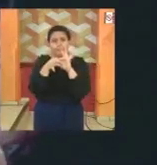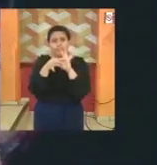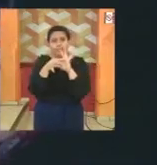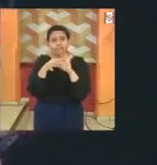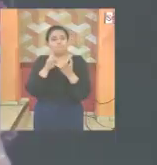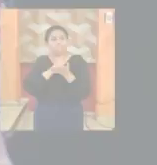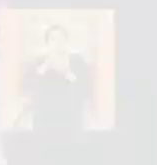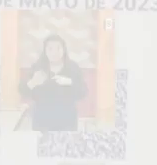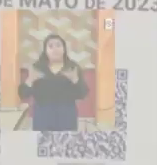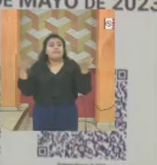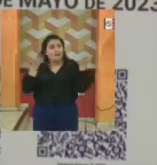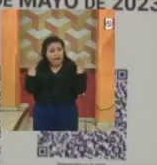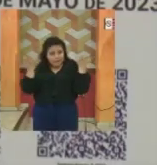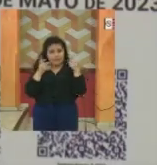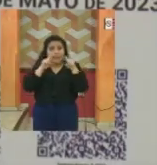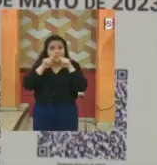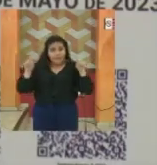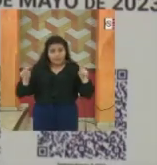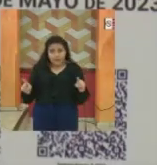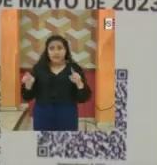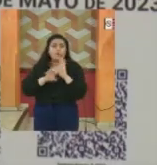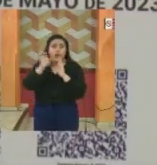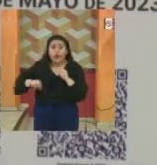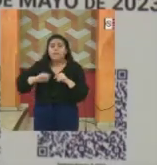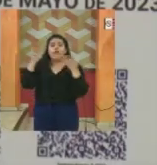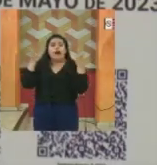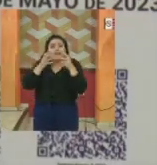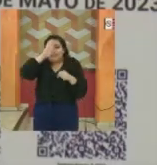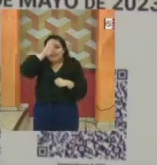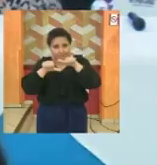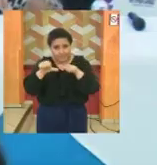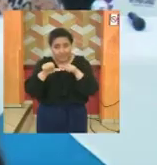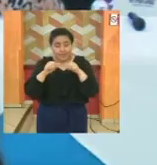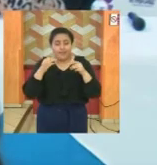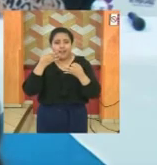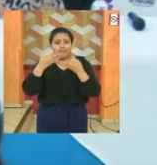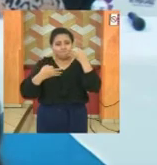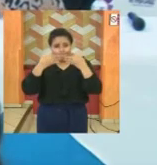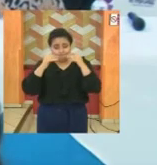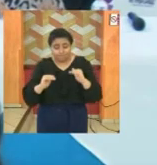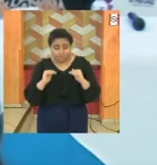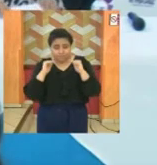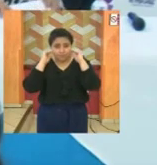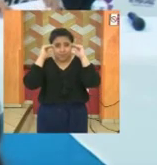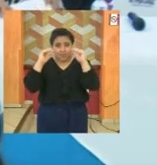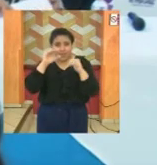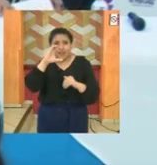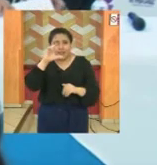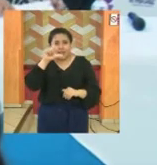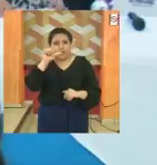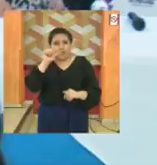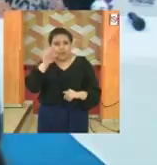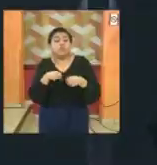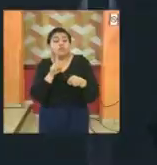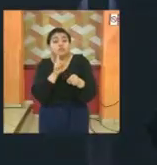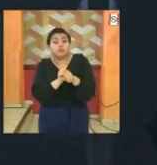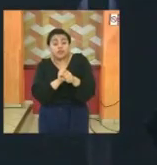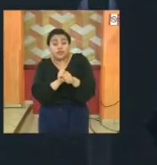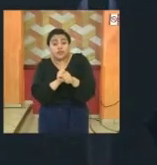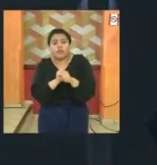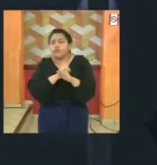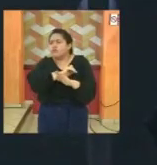con discapacidad. Este foro significa una oportunidad de acercamiento para escuchar tanto a las personas que representan a las instituciones